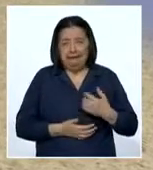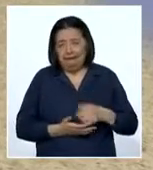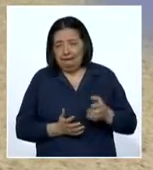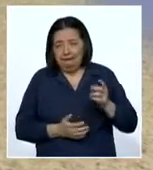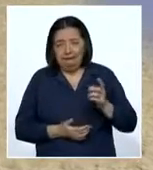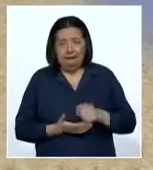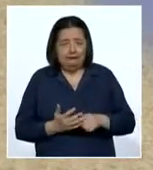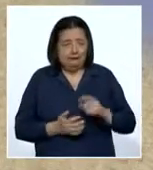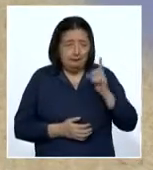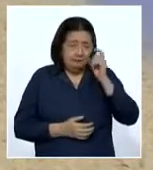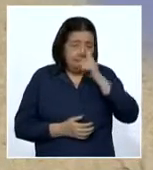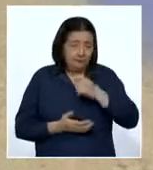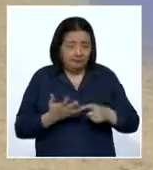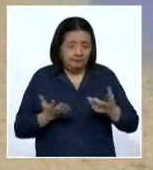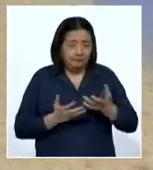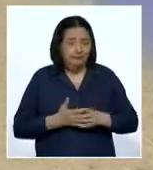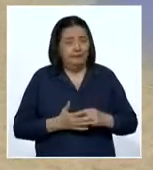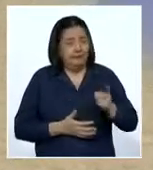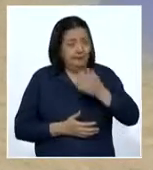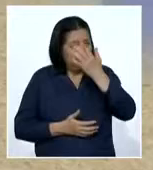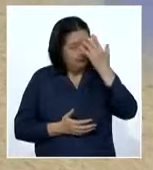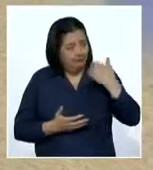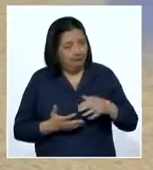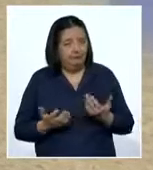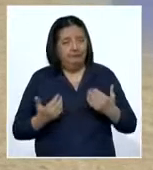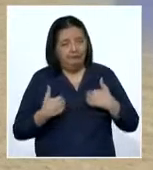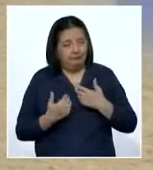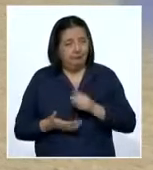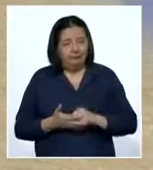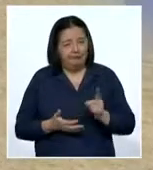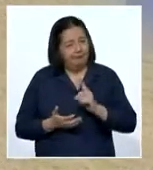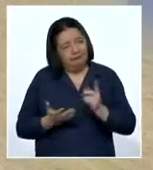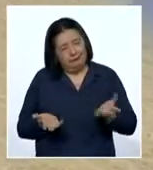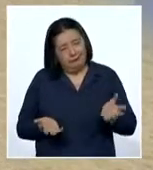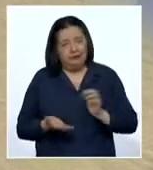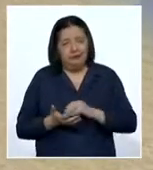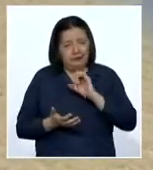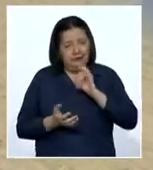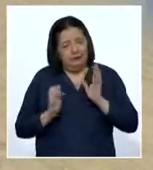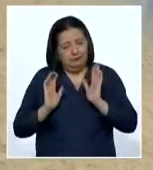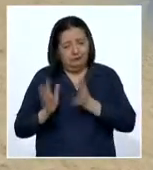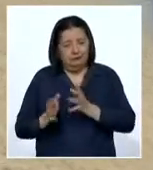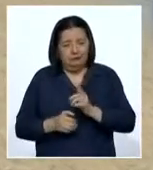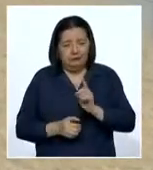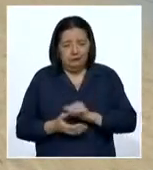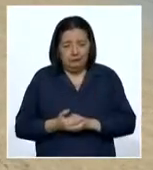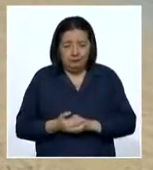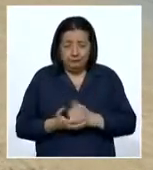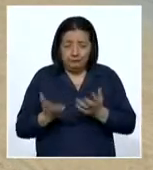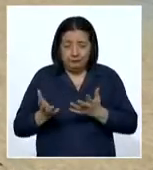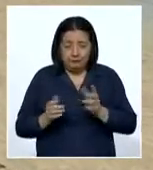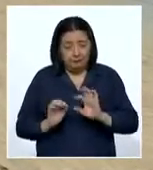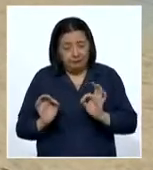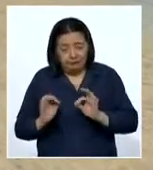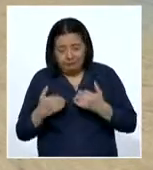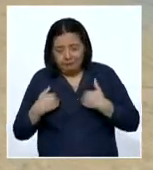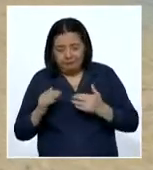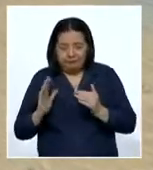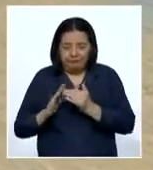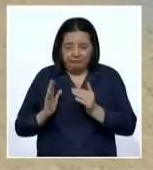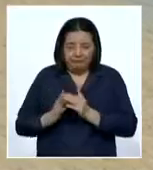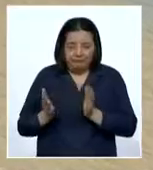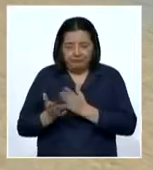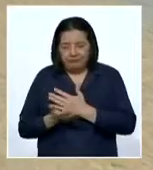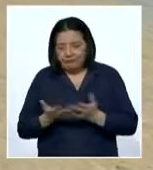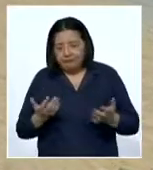necesidad están aquellos que no se olvidan de sus mascotas, reiterar, no las abandonen. Así ya no tengan su casita, no tengan